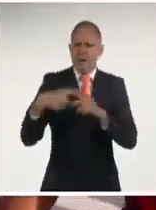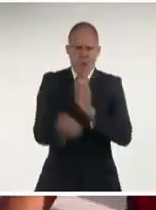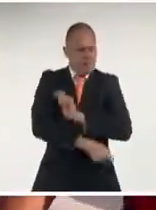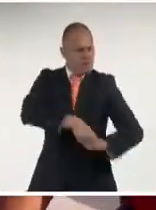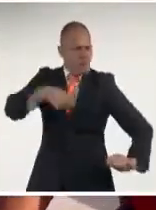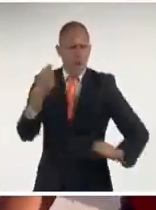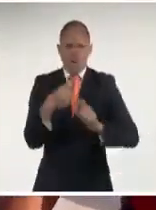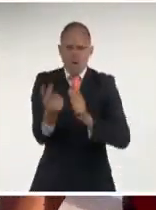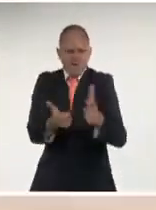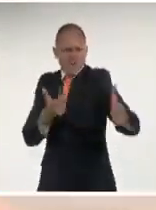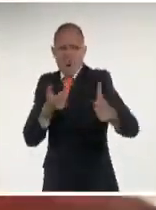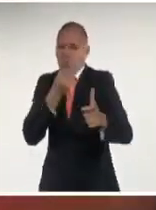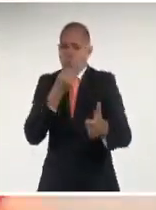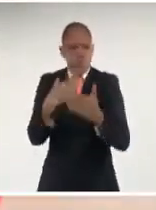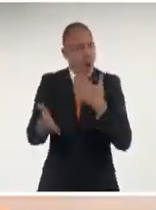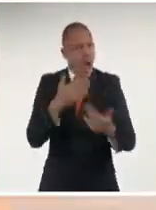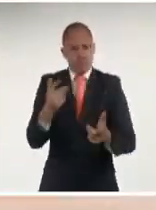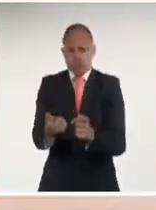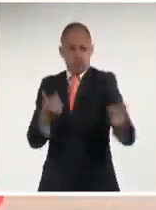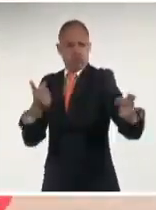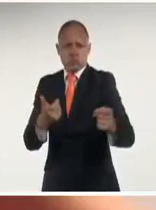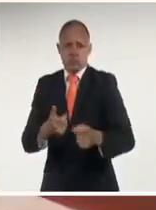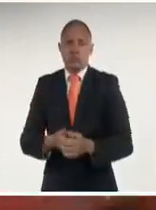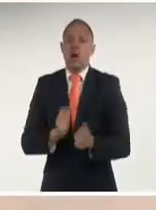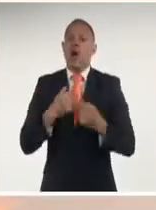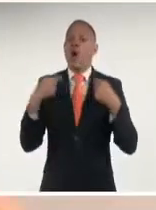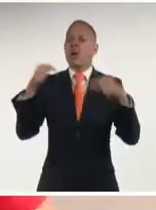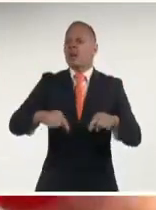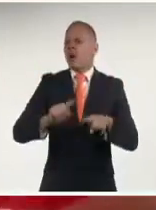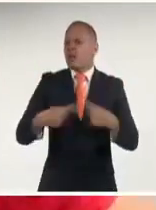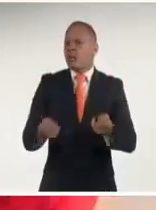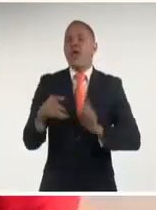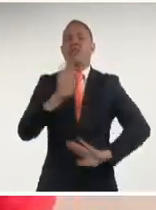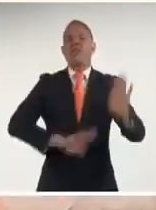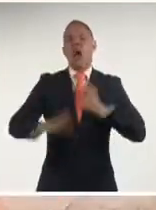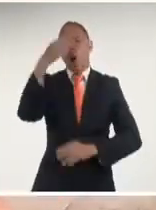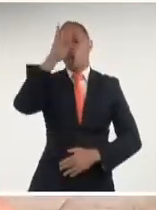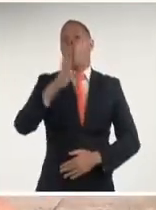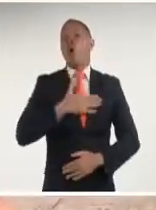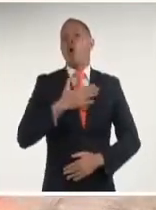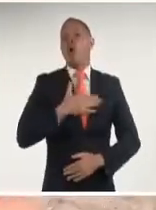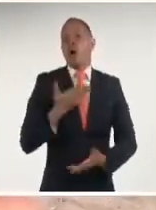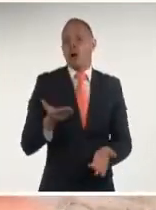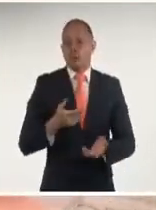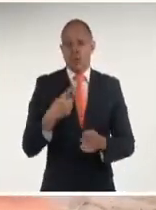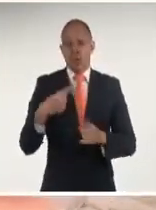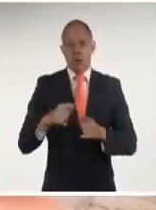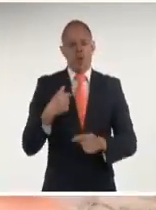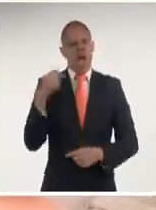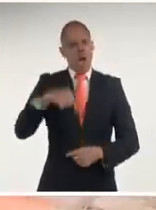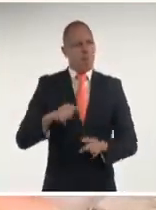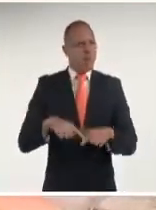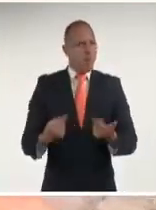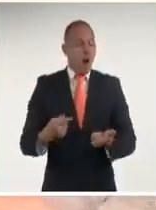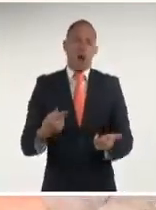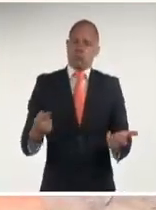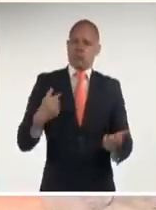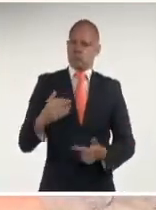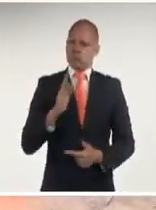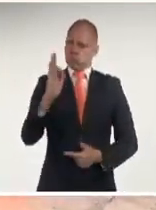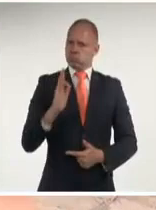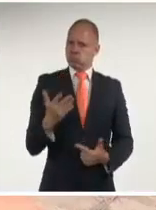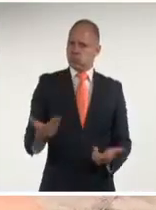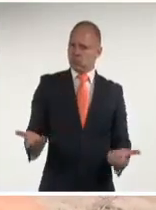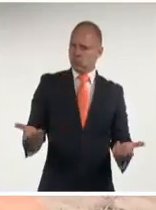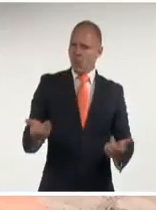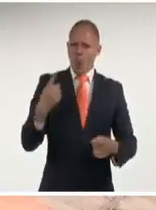el fusil, lo que haya que coger. Estoy aquí para defender mi Cuba, mi patria. Primero por dignidad, por el compromiso